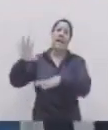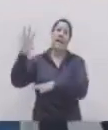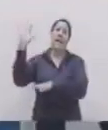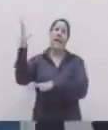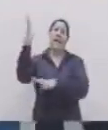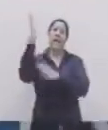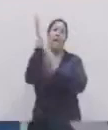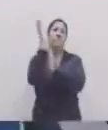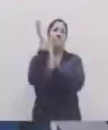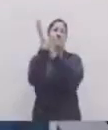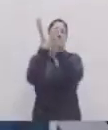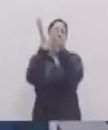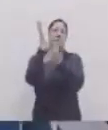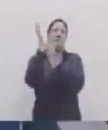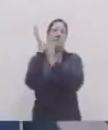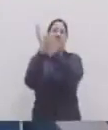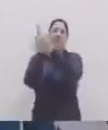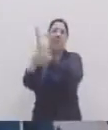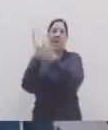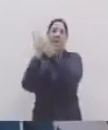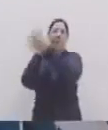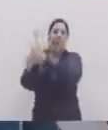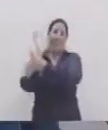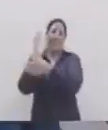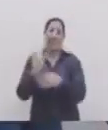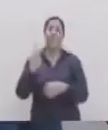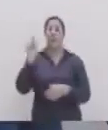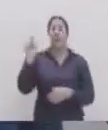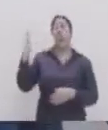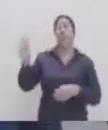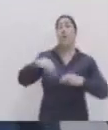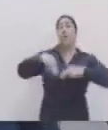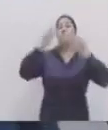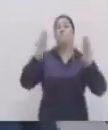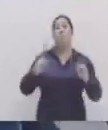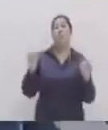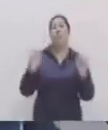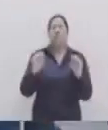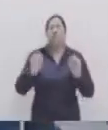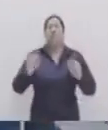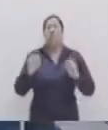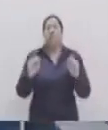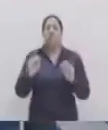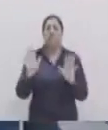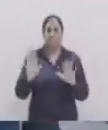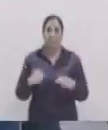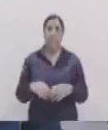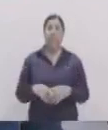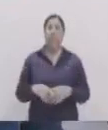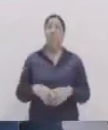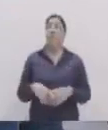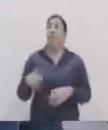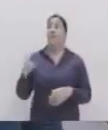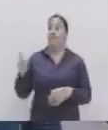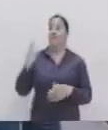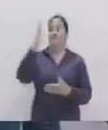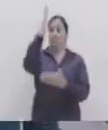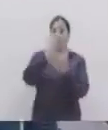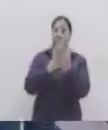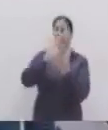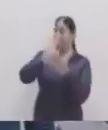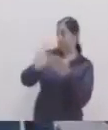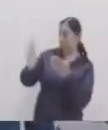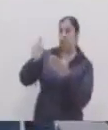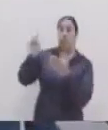Sí. Y tú dibujas unas montañas. Algo más frío. Exacto. Y por ahí algún lago. Tú